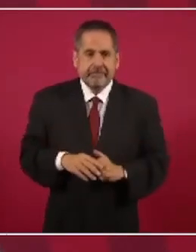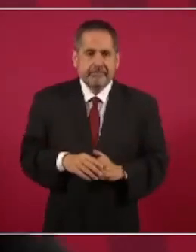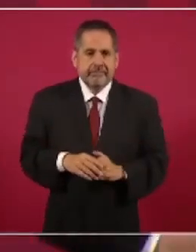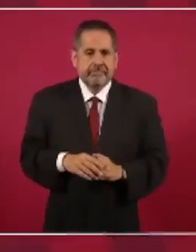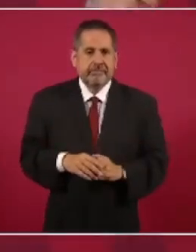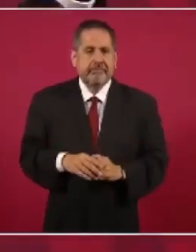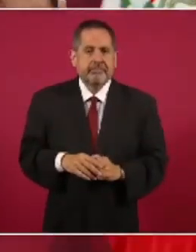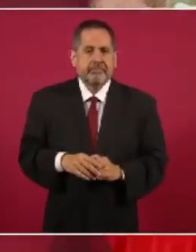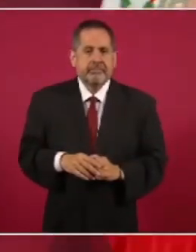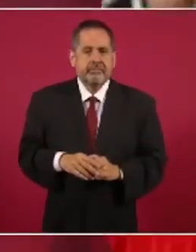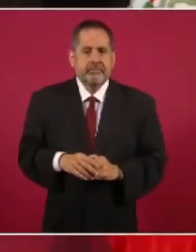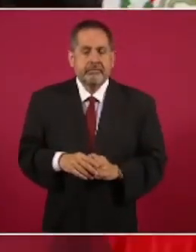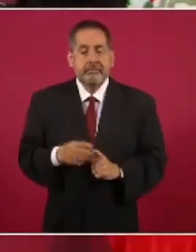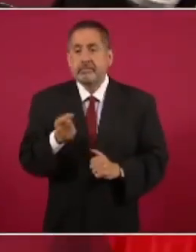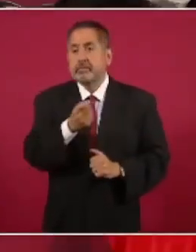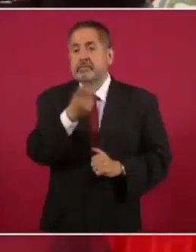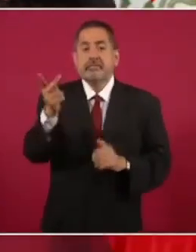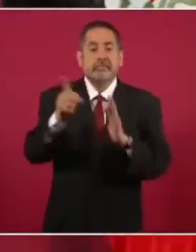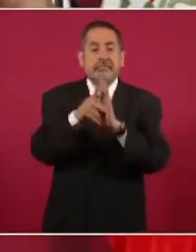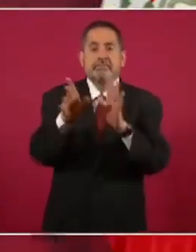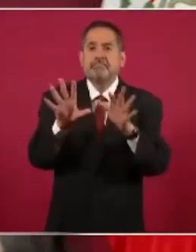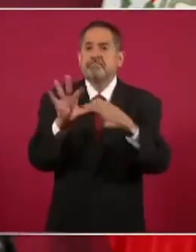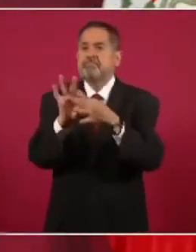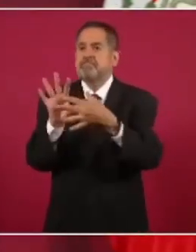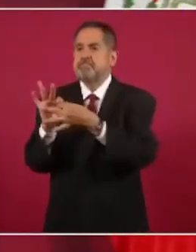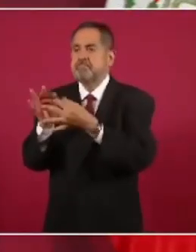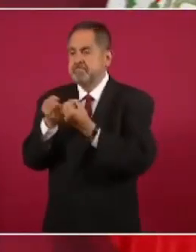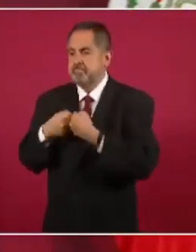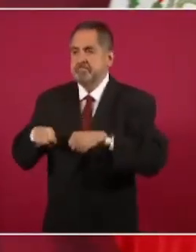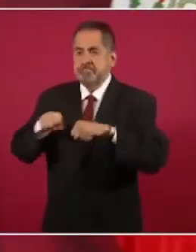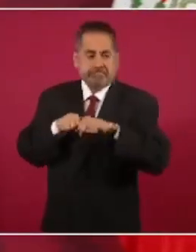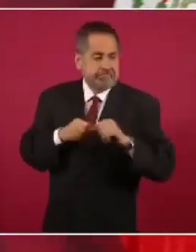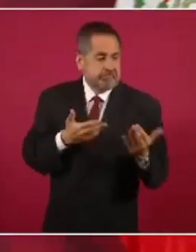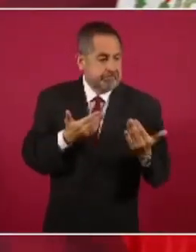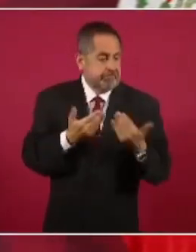hasta se asociaron algunos periódicos